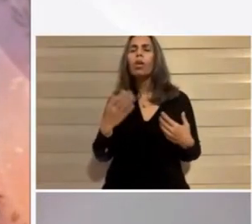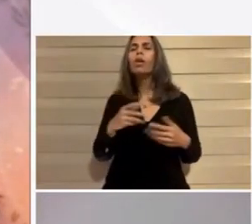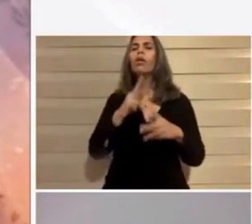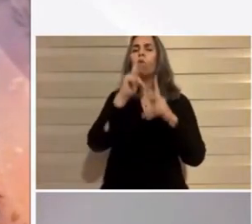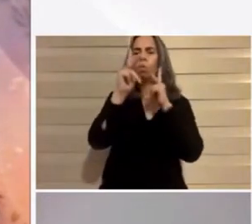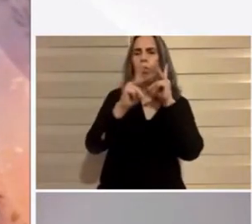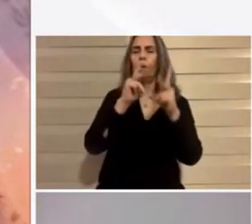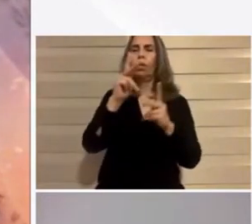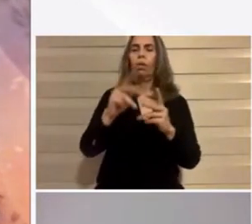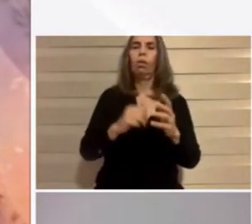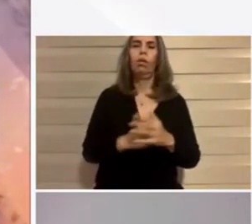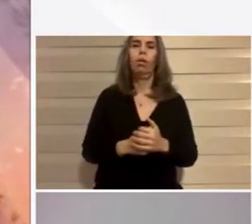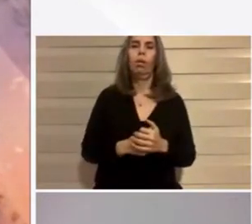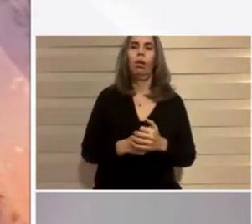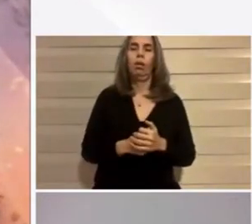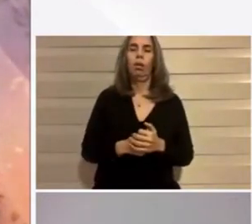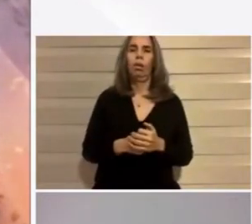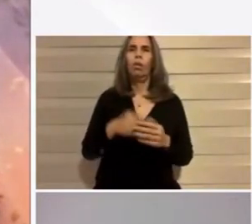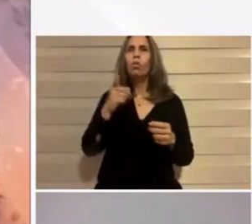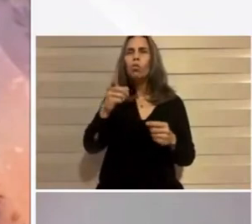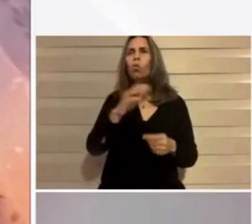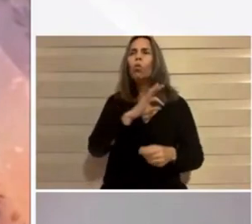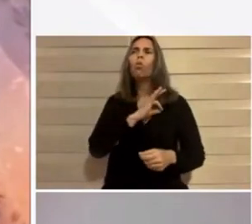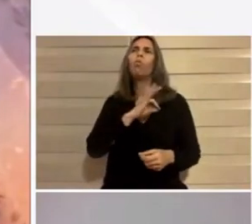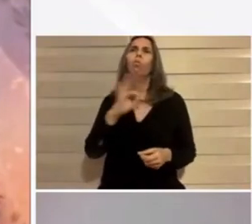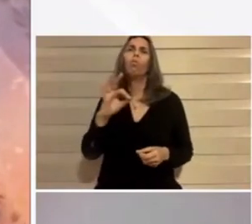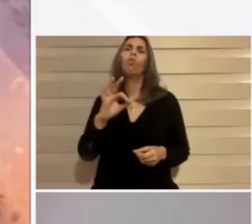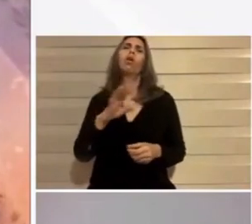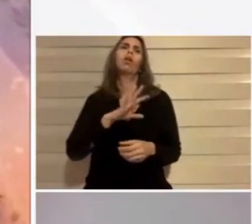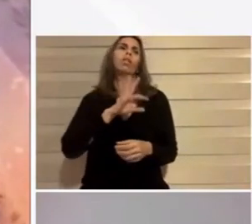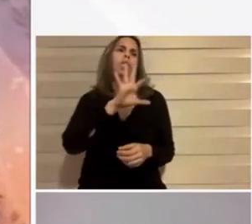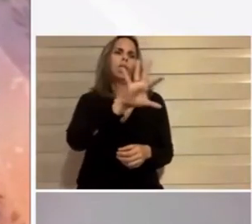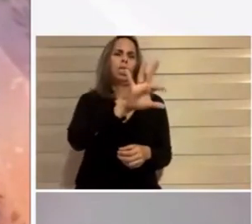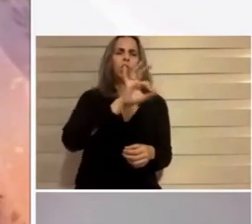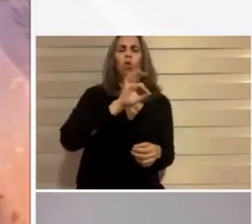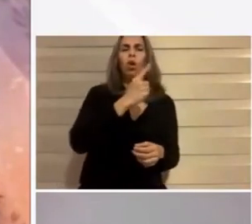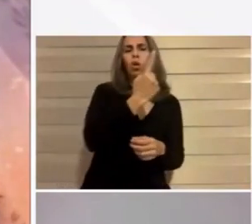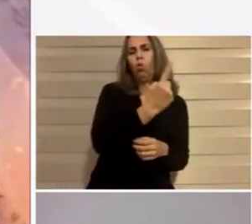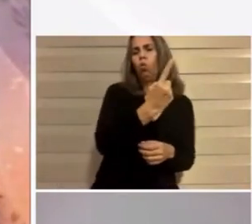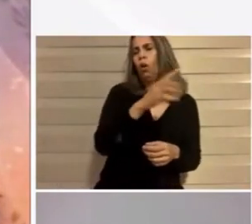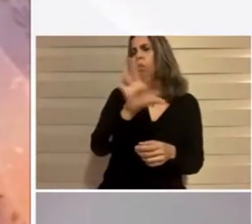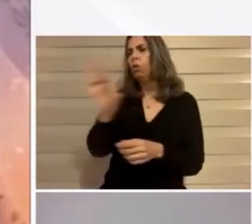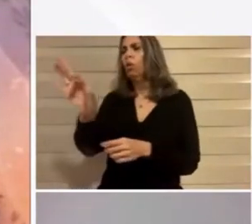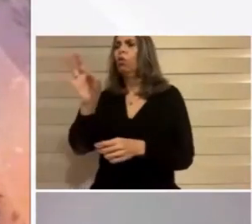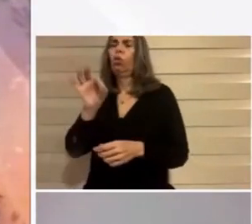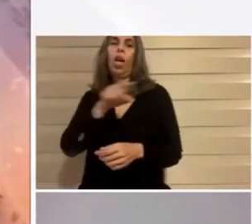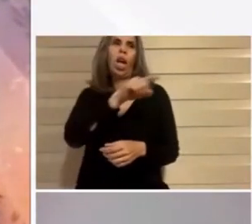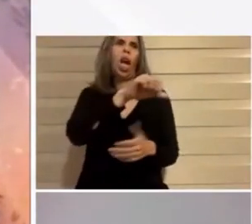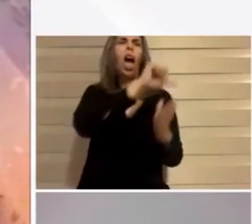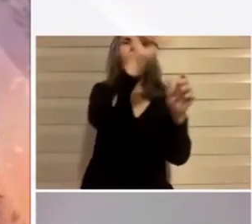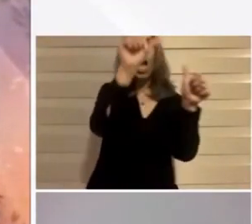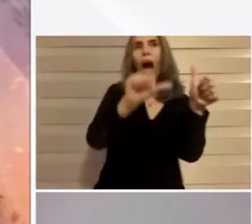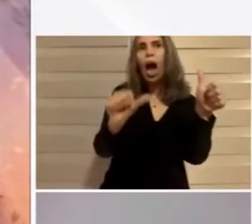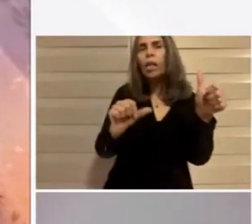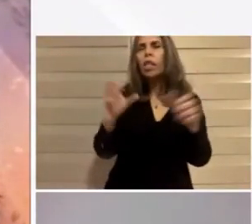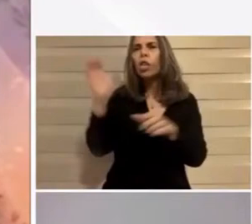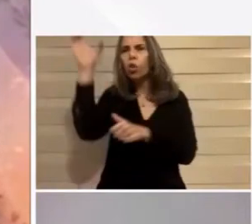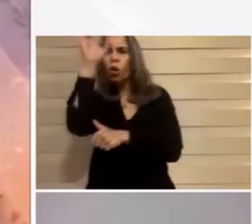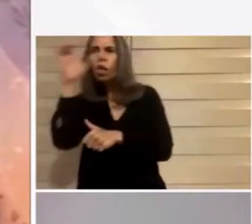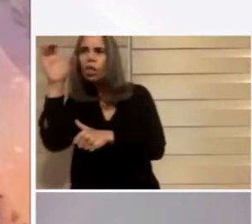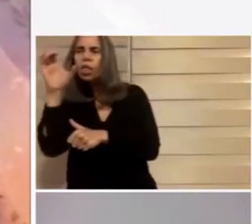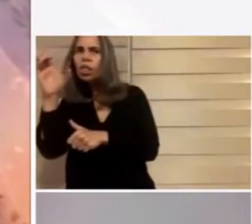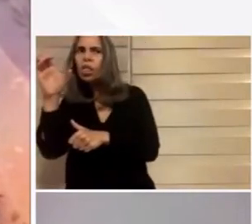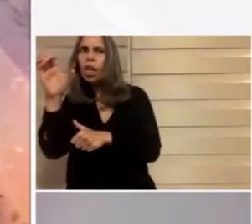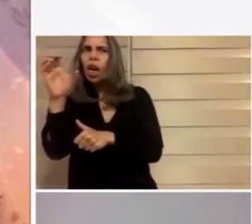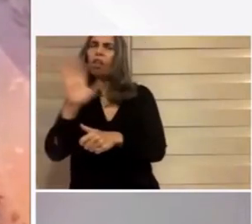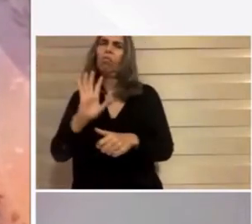es una cuestión de escoger una cosa o la otra, o que soy una persona más artística o una persona más científica. Fundamentalmente podemos hacer